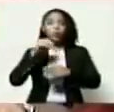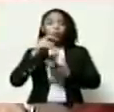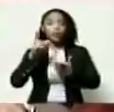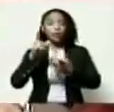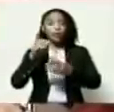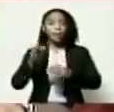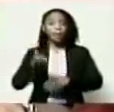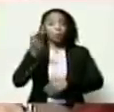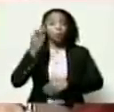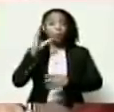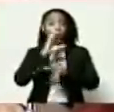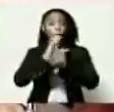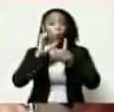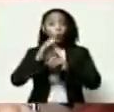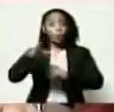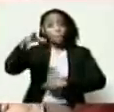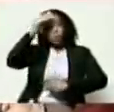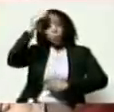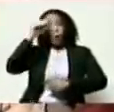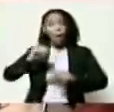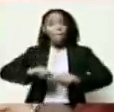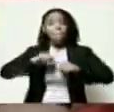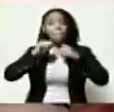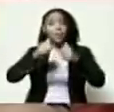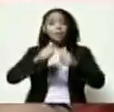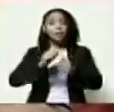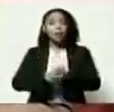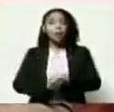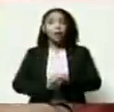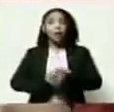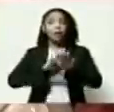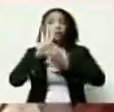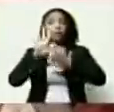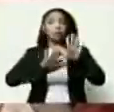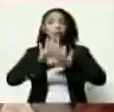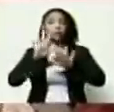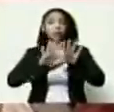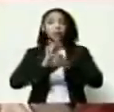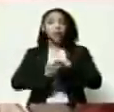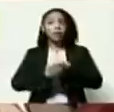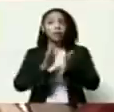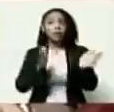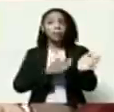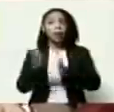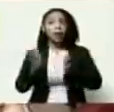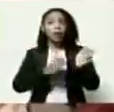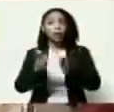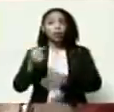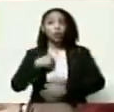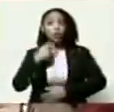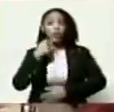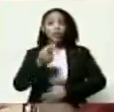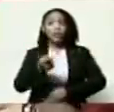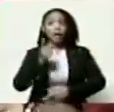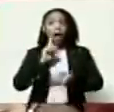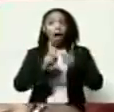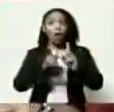curso que arranca el 15 de marzo. Yo voy a decir aquí